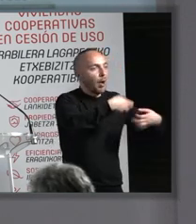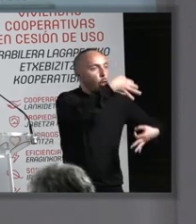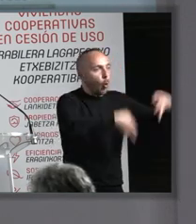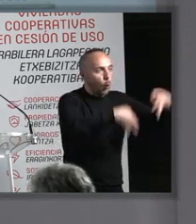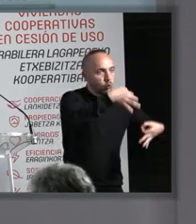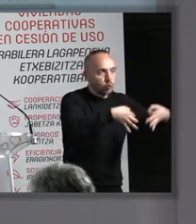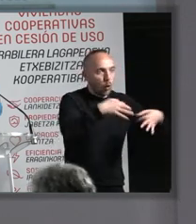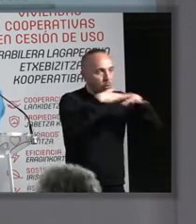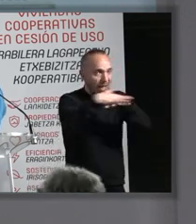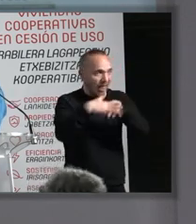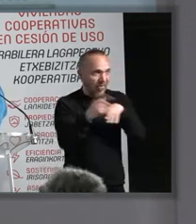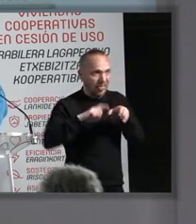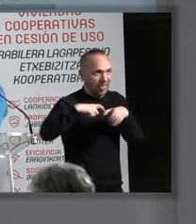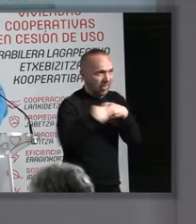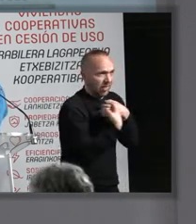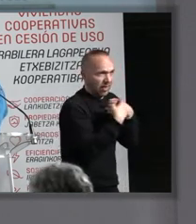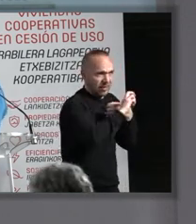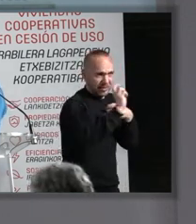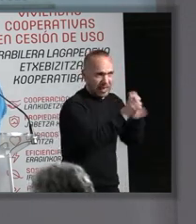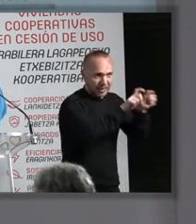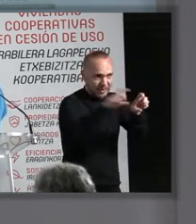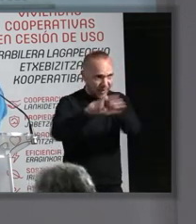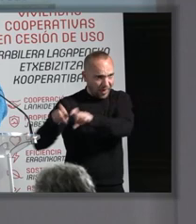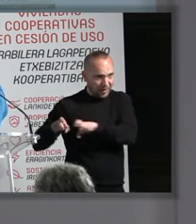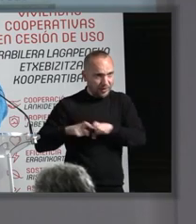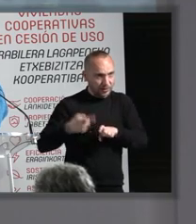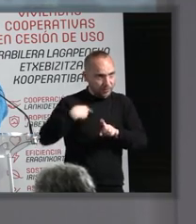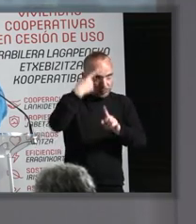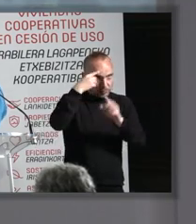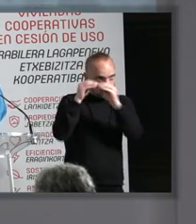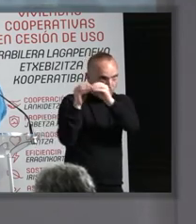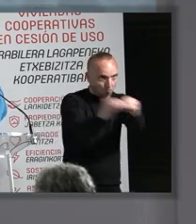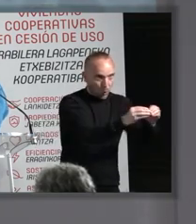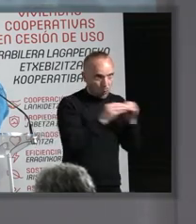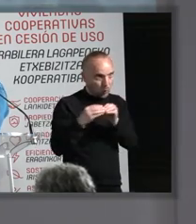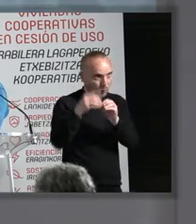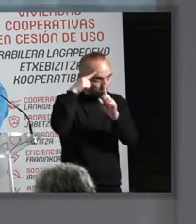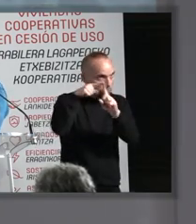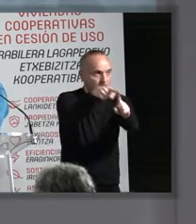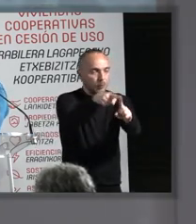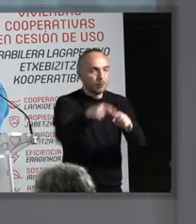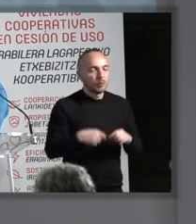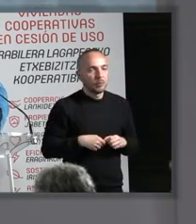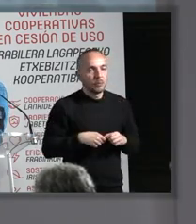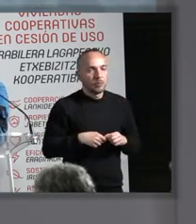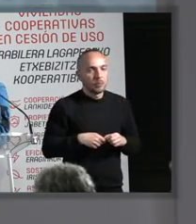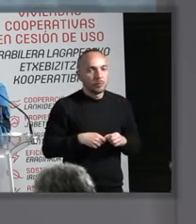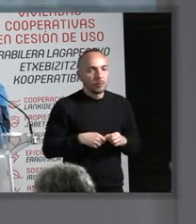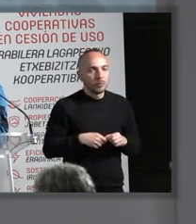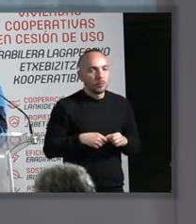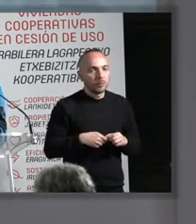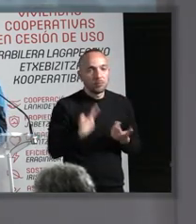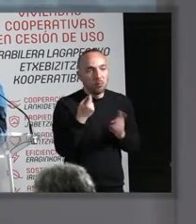AERES y muchos territorios que están trabajando en la misma línea, pero bueno, aquí no me voy a entretener. Y bueno, uno de los puntos principales,